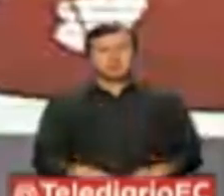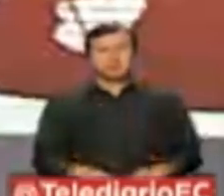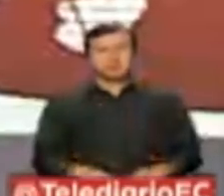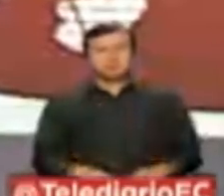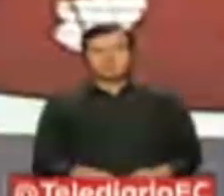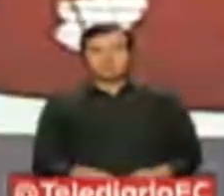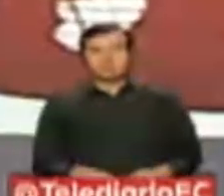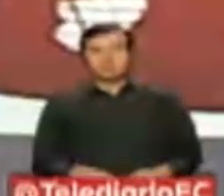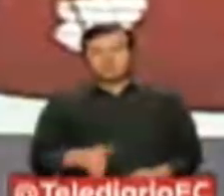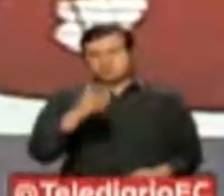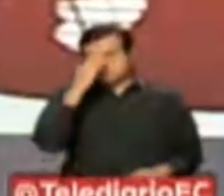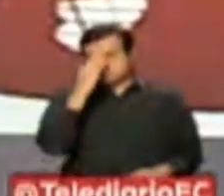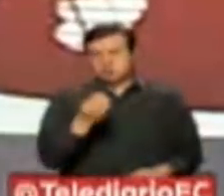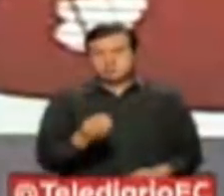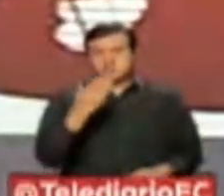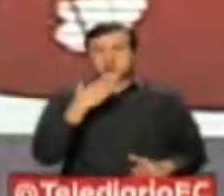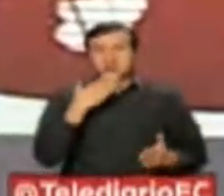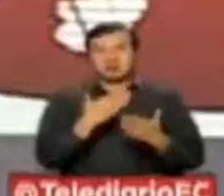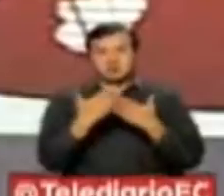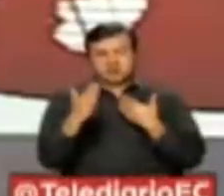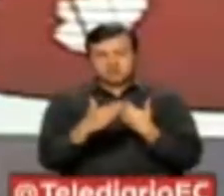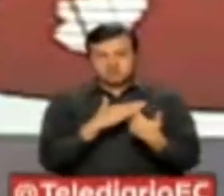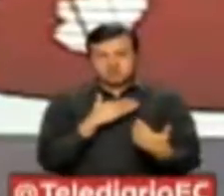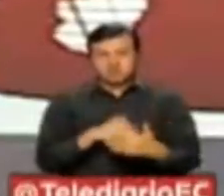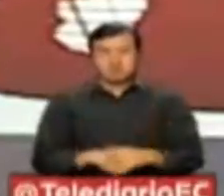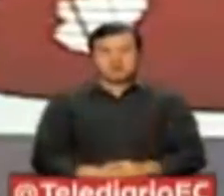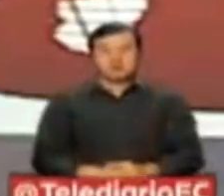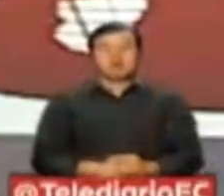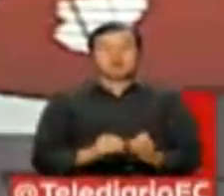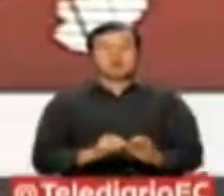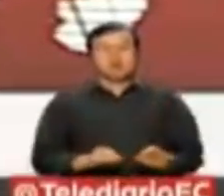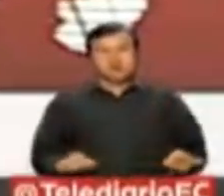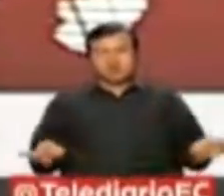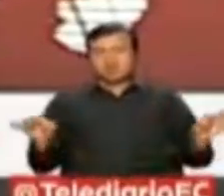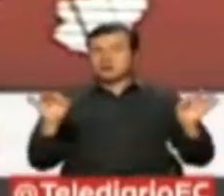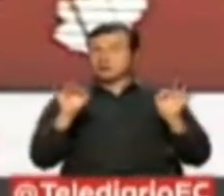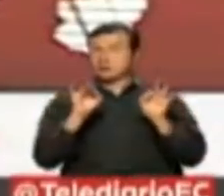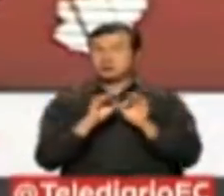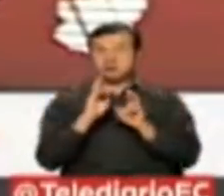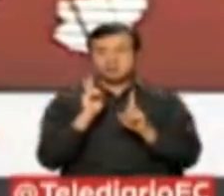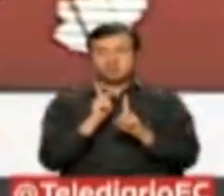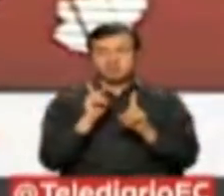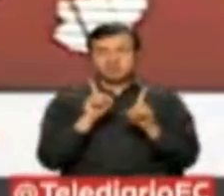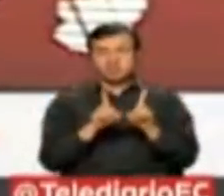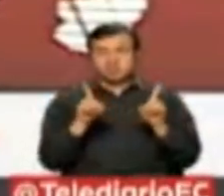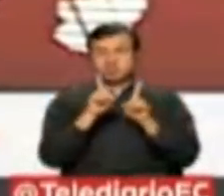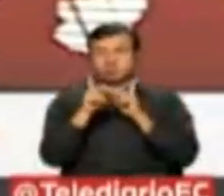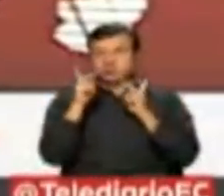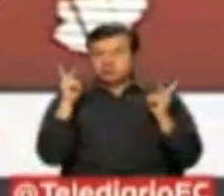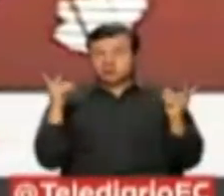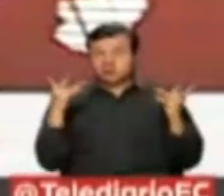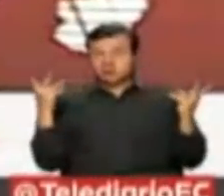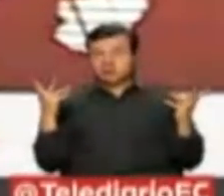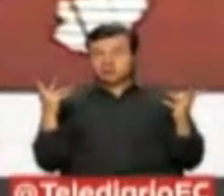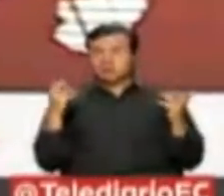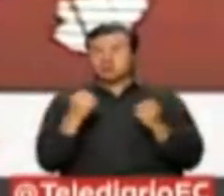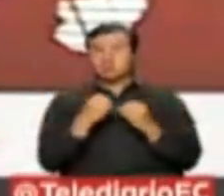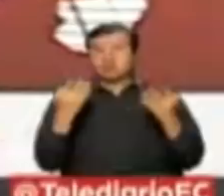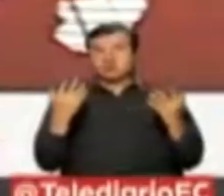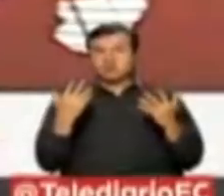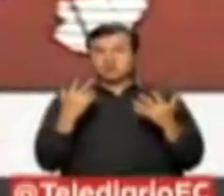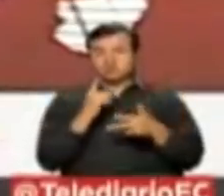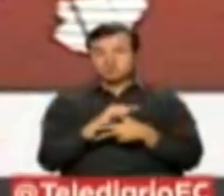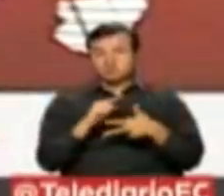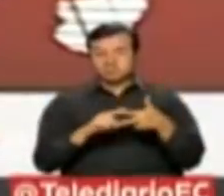buenos días y gracias por la invitación es importante el recuento que se hizo deshidratación momento porque estamos hablando de por lo menos tres de